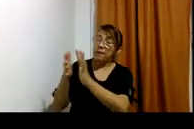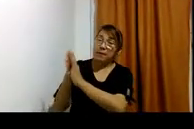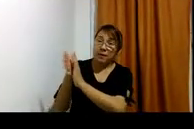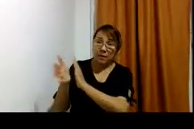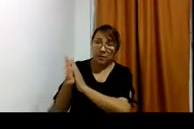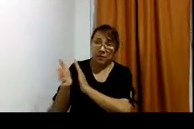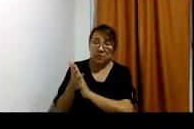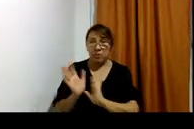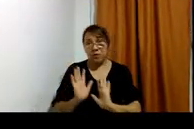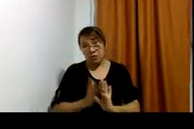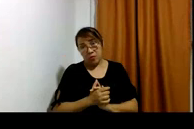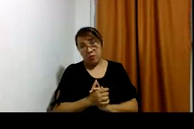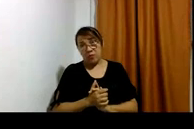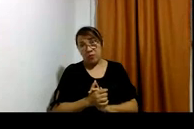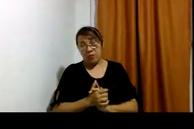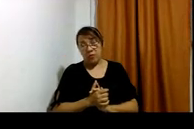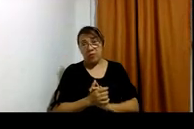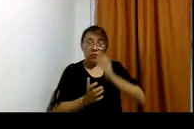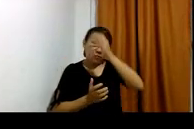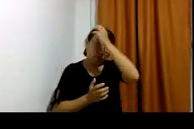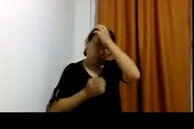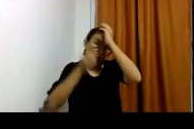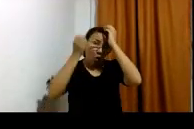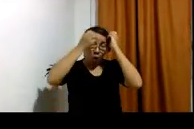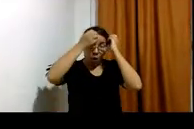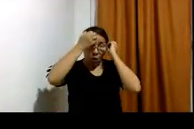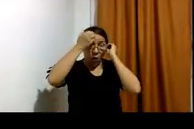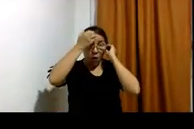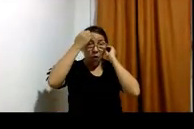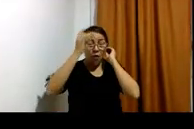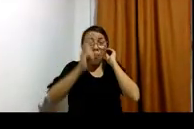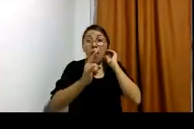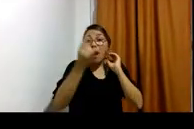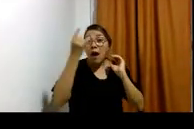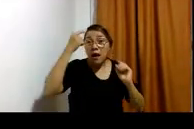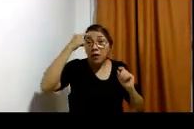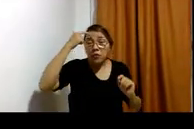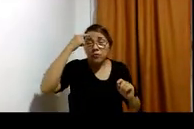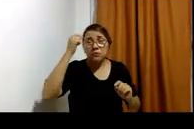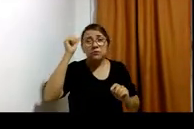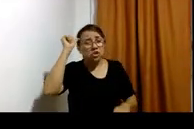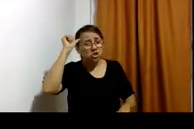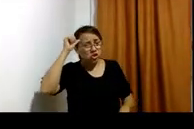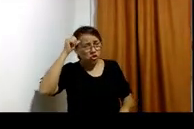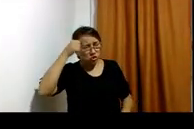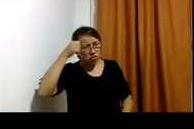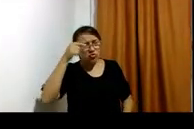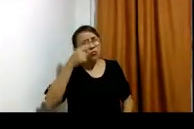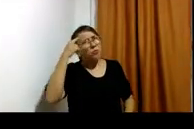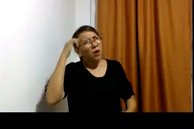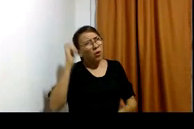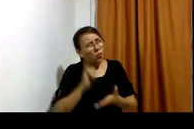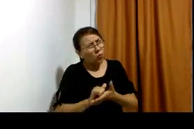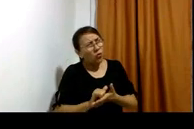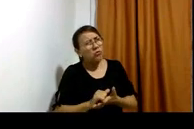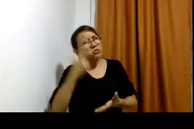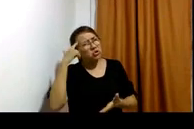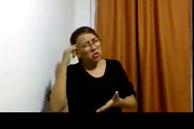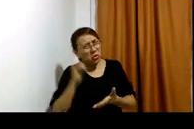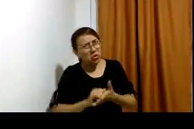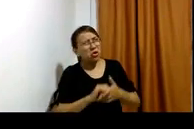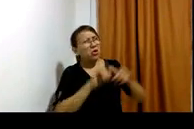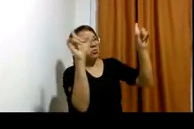viendo televisión, en alguna novela, o me las contaron, o yo creo que eso se debe hacer así, y aquí no se cometen esos